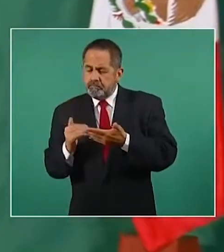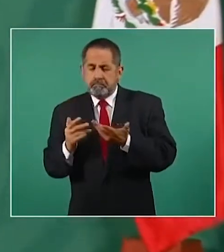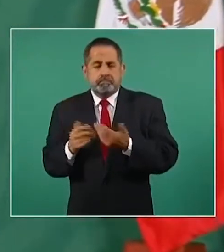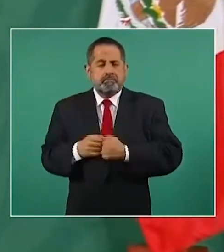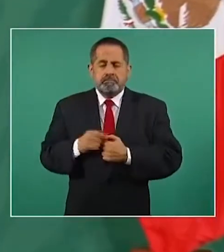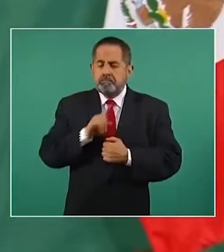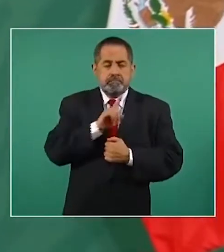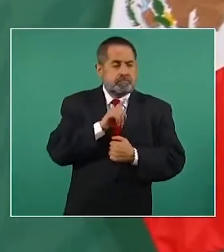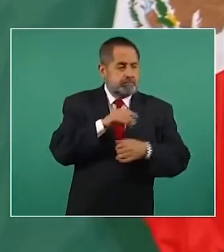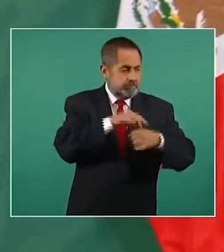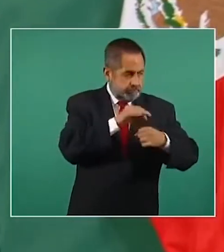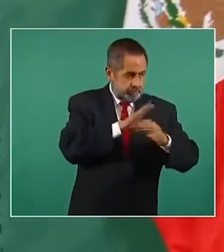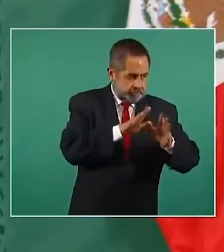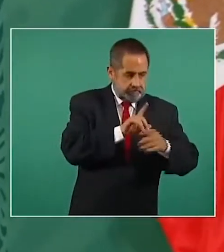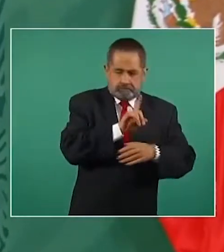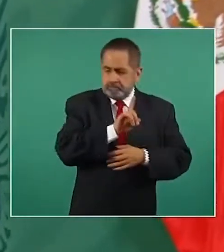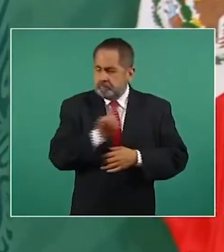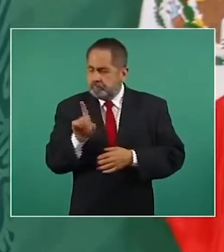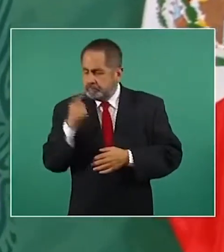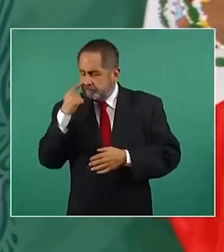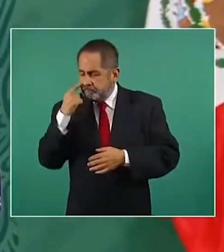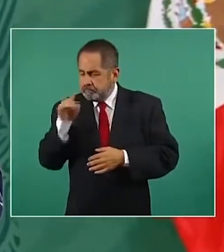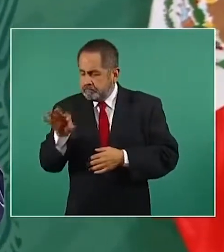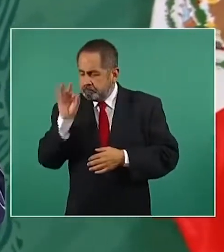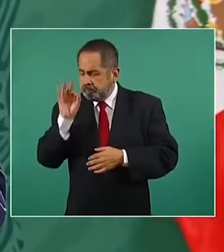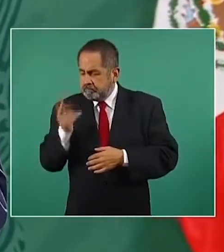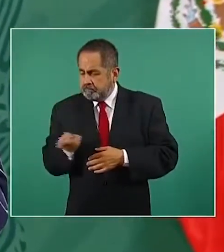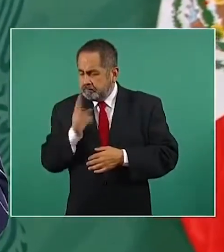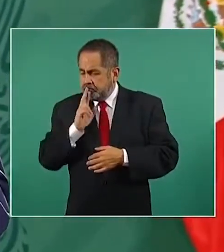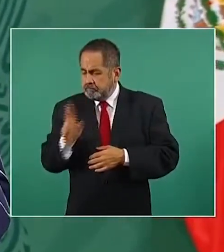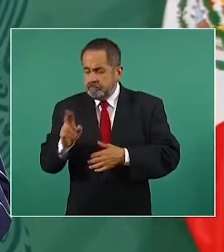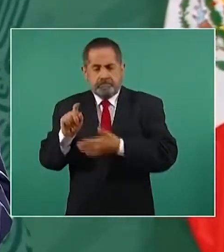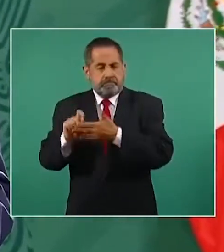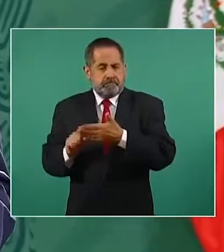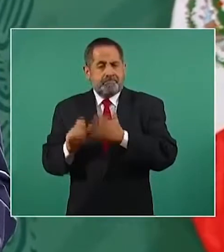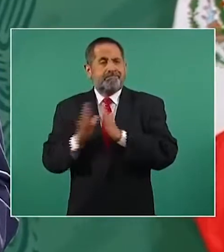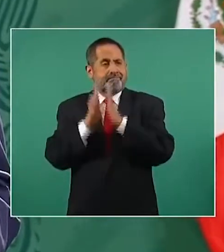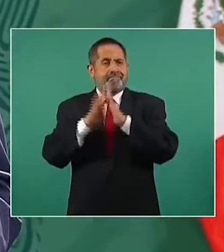y de esa manera garantizar más participación ciudadana,